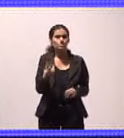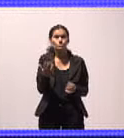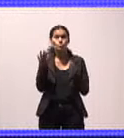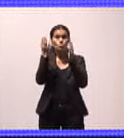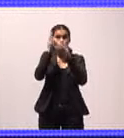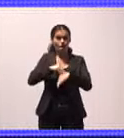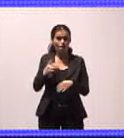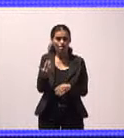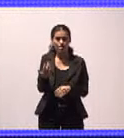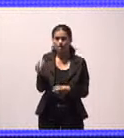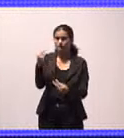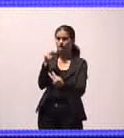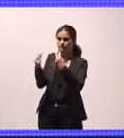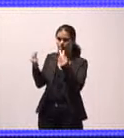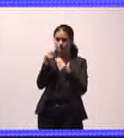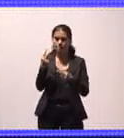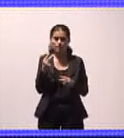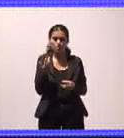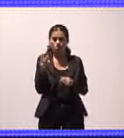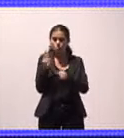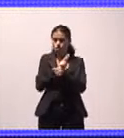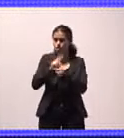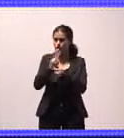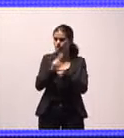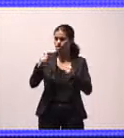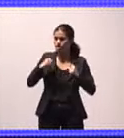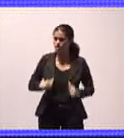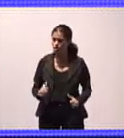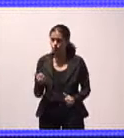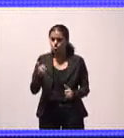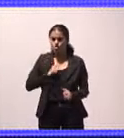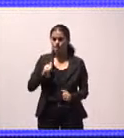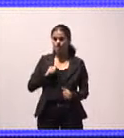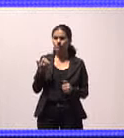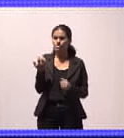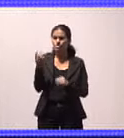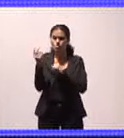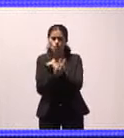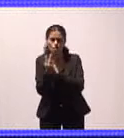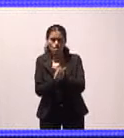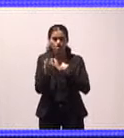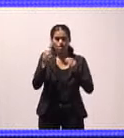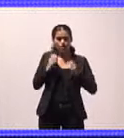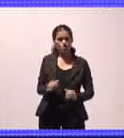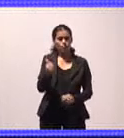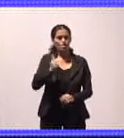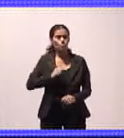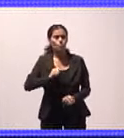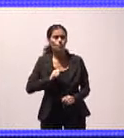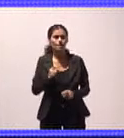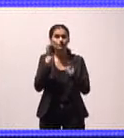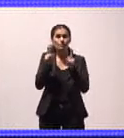nadie que mire y vele por la salud de las mujeres, por la integridad física de las mujeres, por